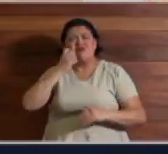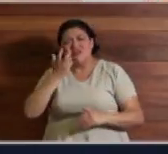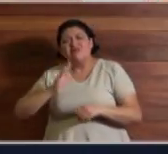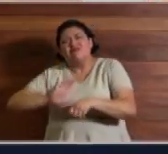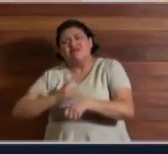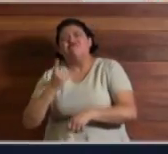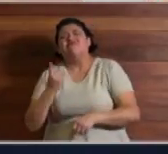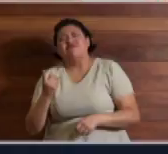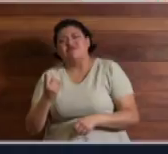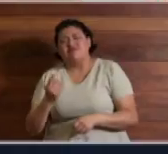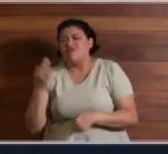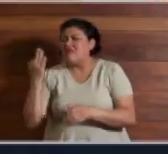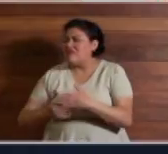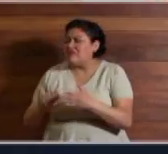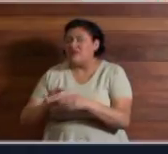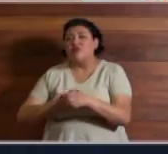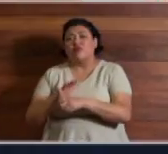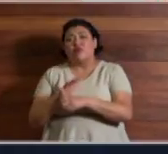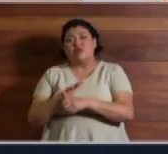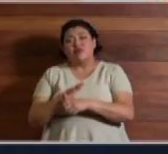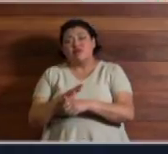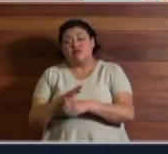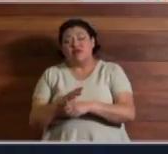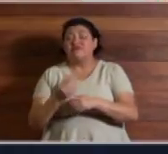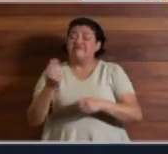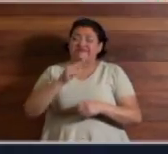En ese sentido, permítame